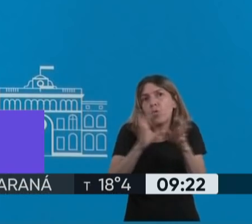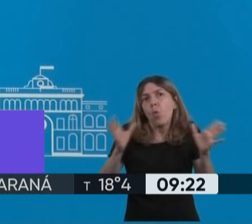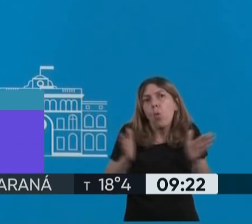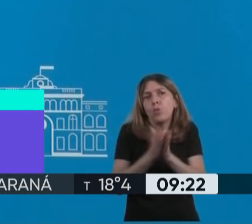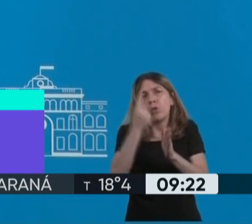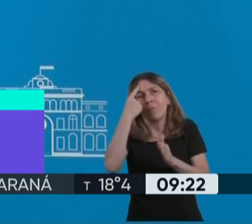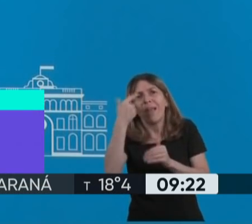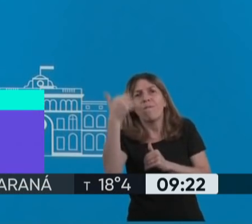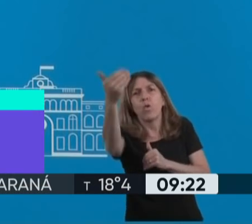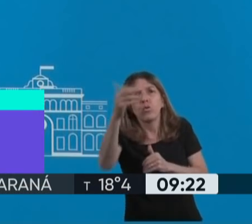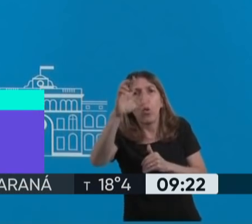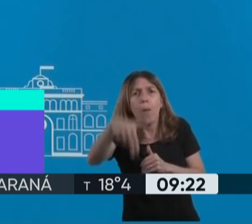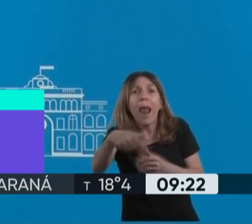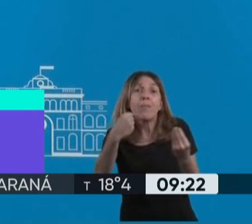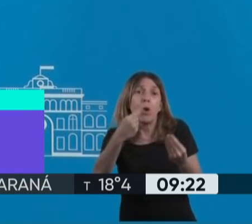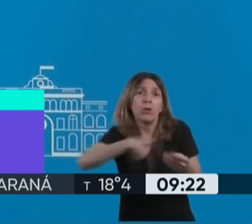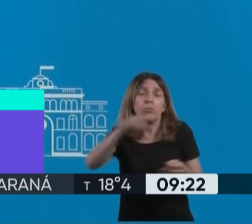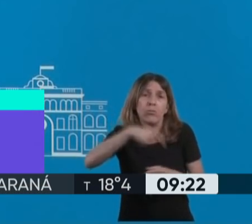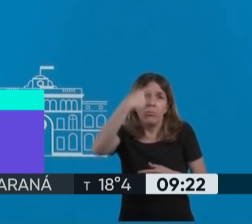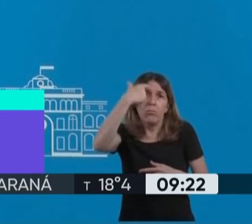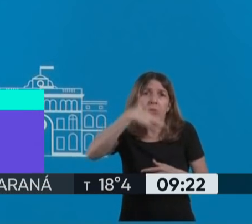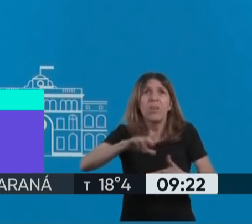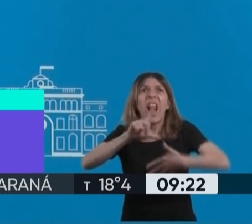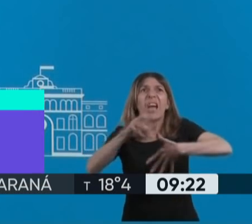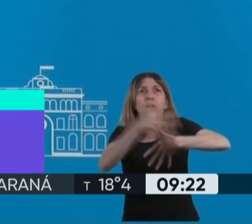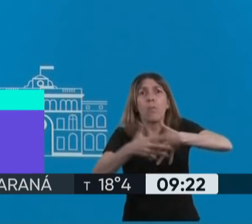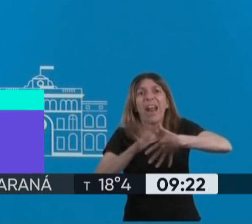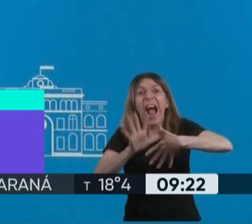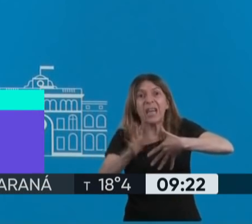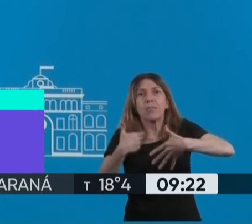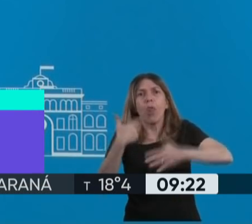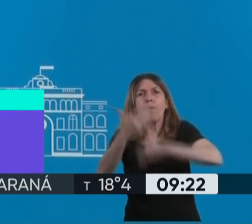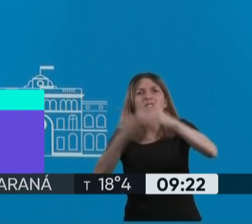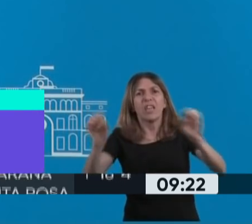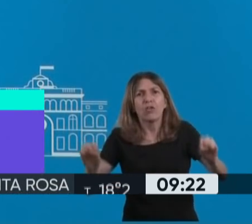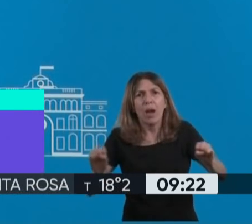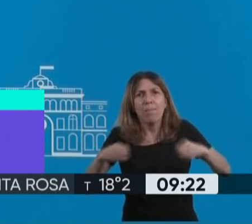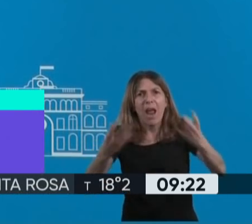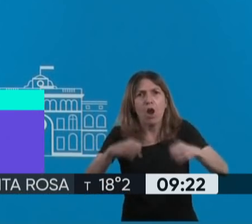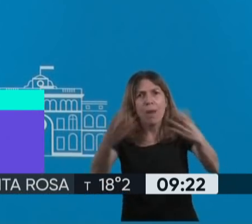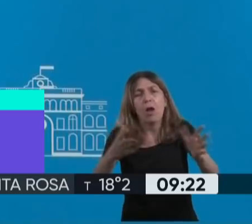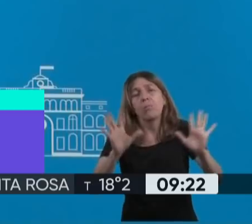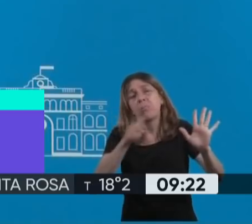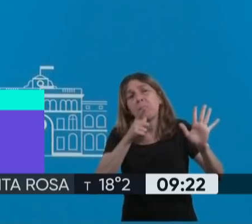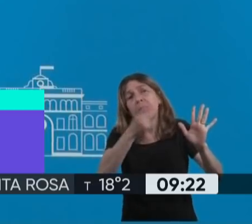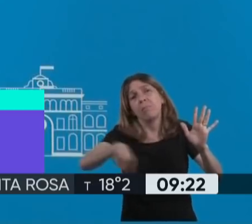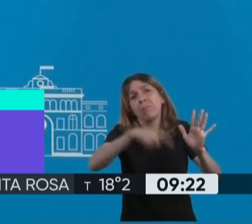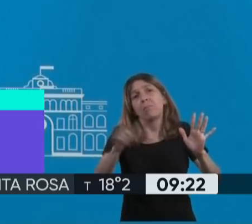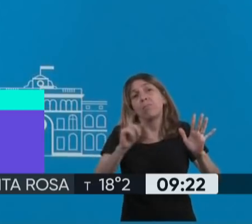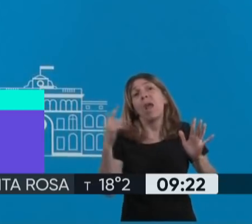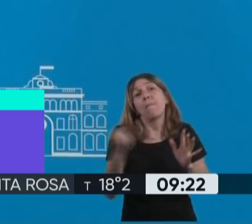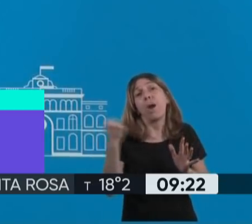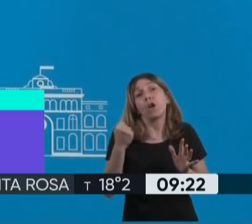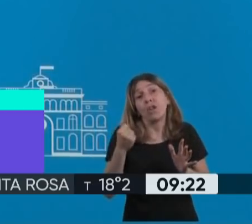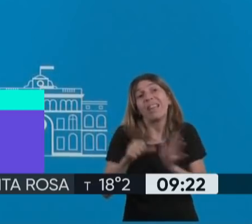manera en la cual entendemos que los países latinoamericanos vamos a poder desarrollarnos. Así que nos parece que no, que sería importante